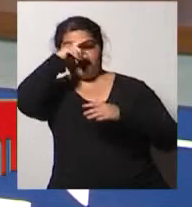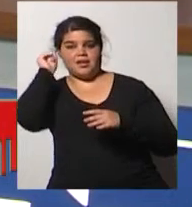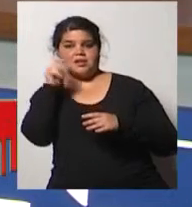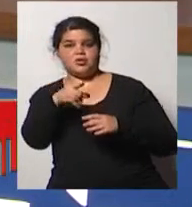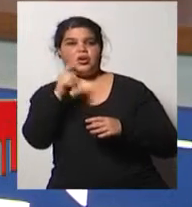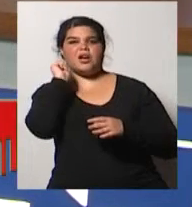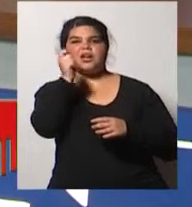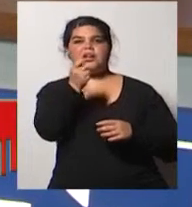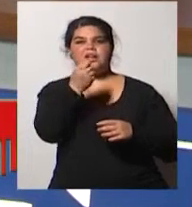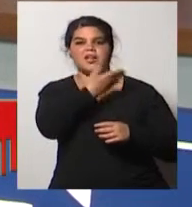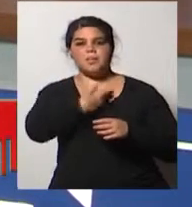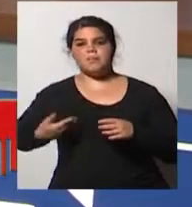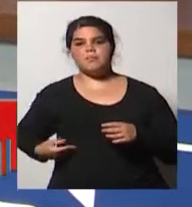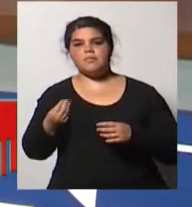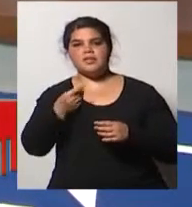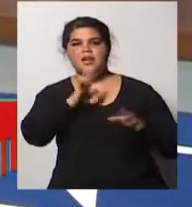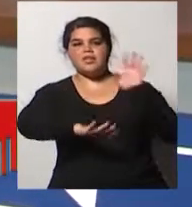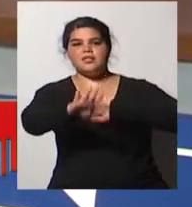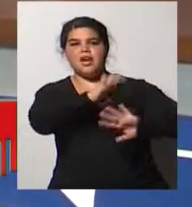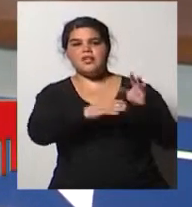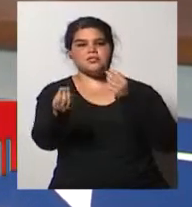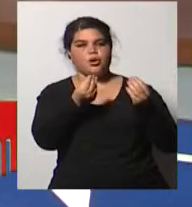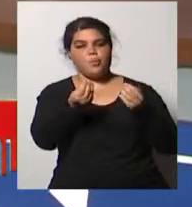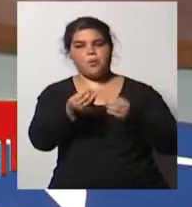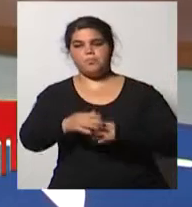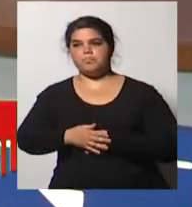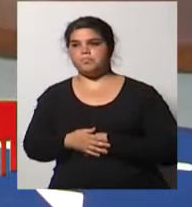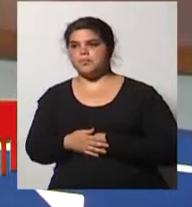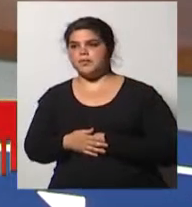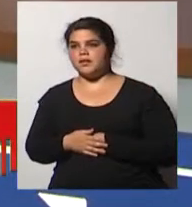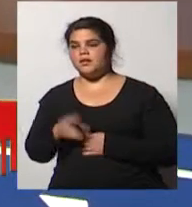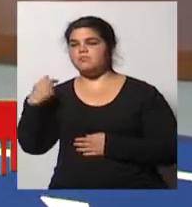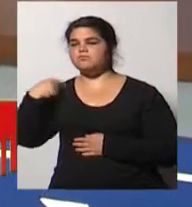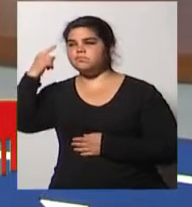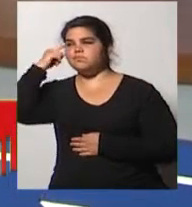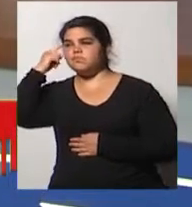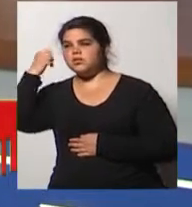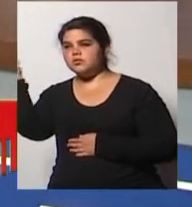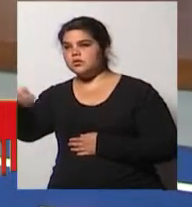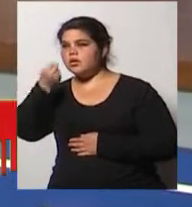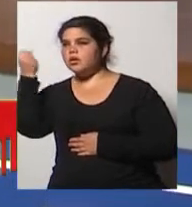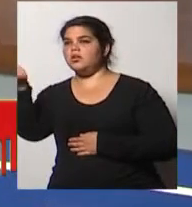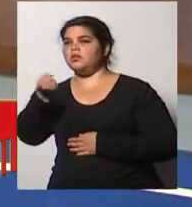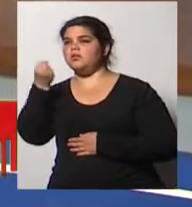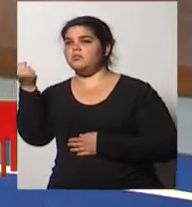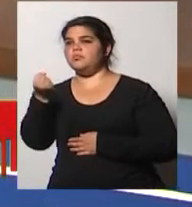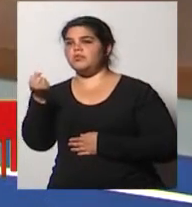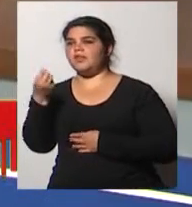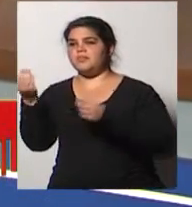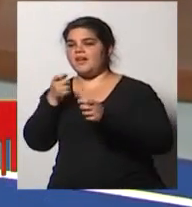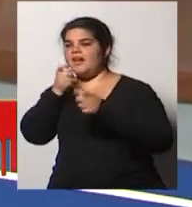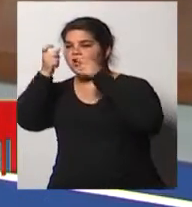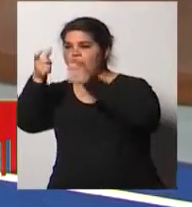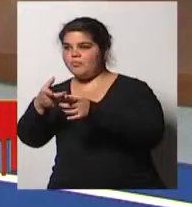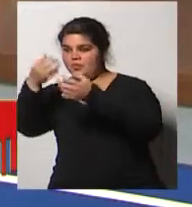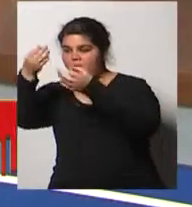próximo presidente de la Nación al respecto? Bueno, lo que me parece que es importante para poder llegar a alguna respuesta